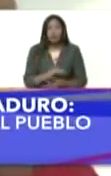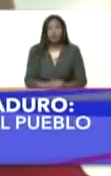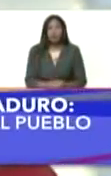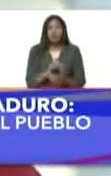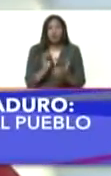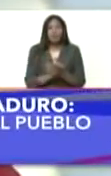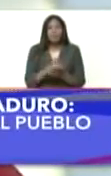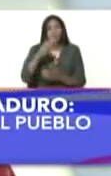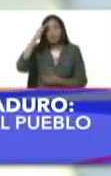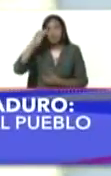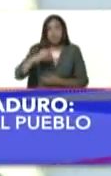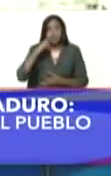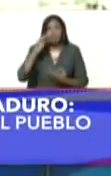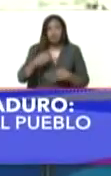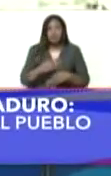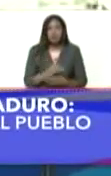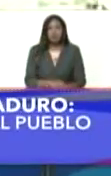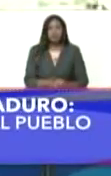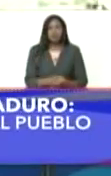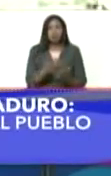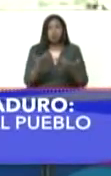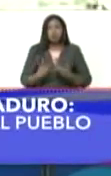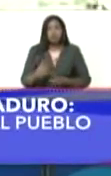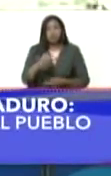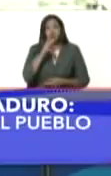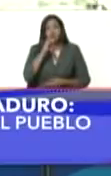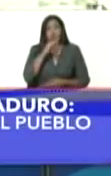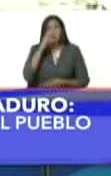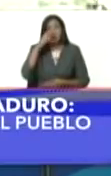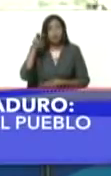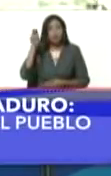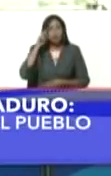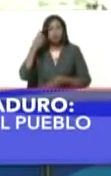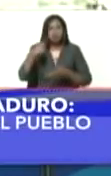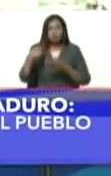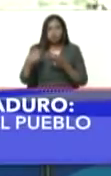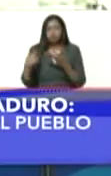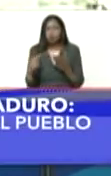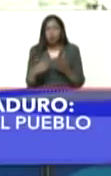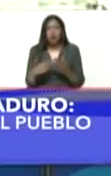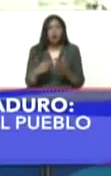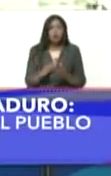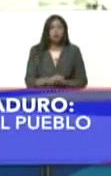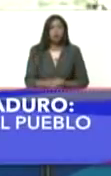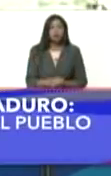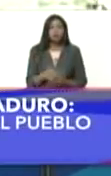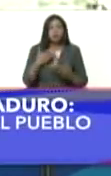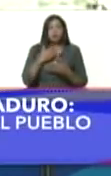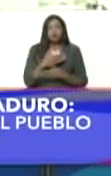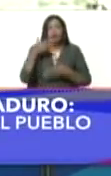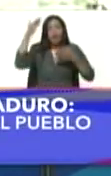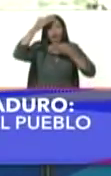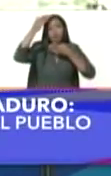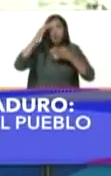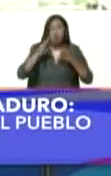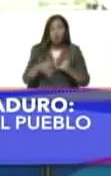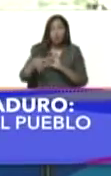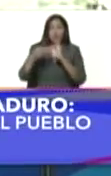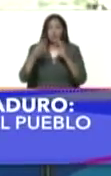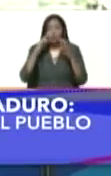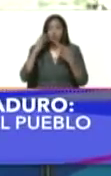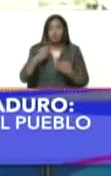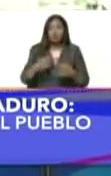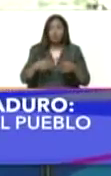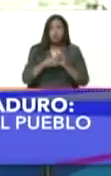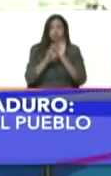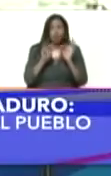compañeros militares, en tiempo real, recibo información del canciller de Ginebra, de Emiratos Árabes Unidos. Y en tiempo real, señor